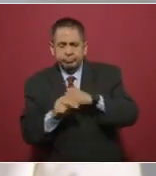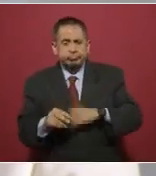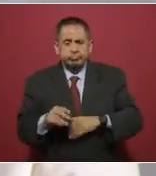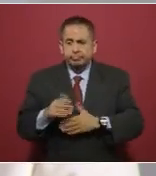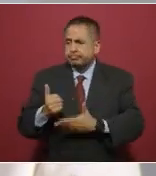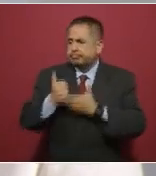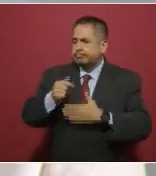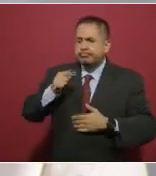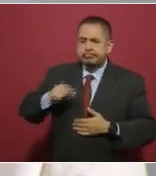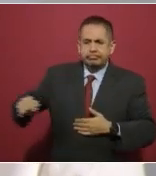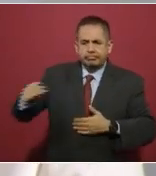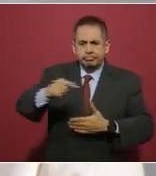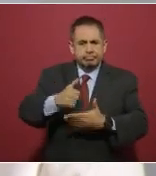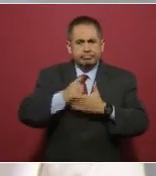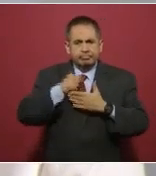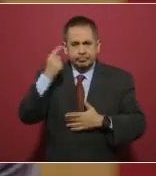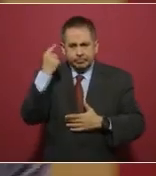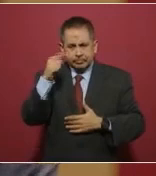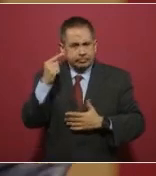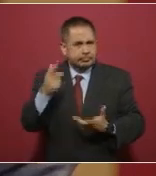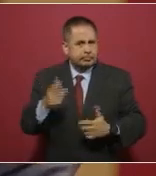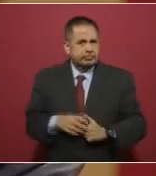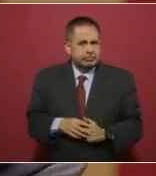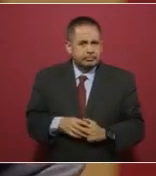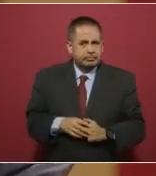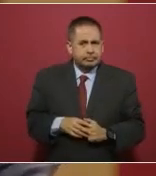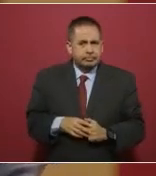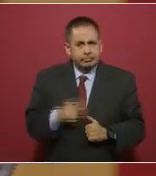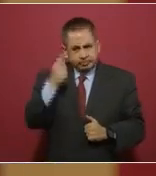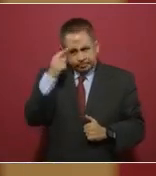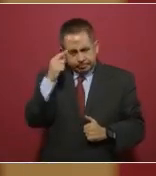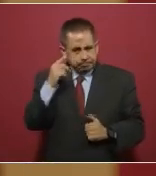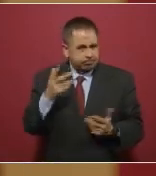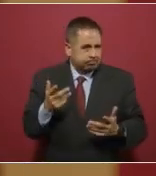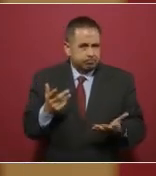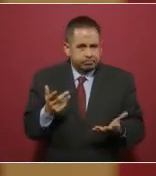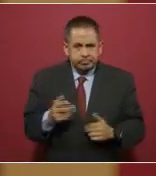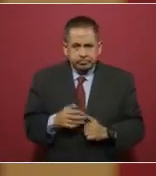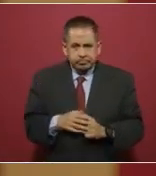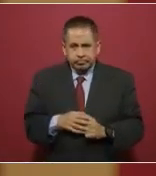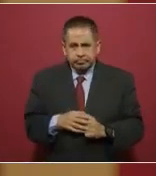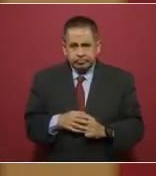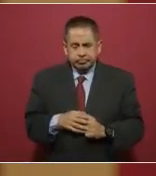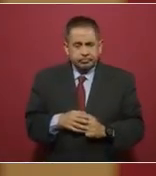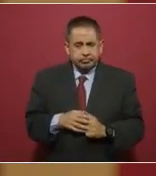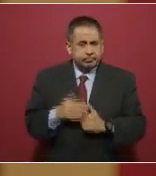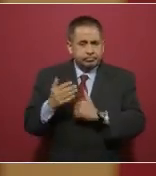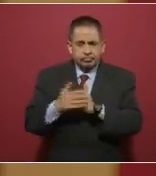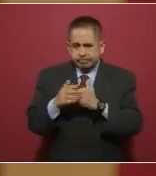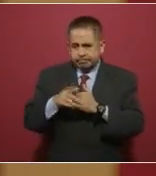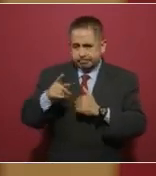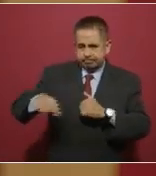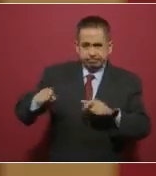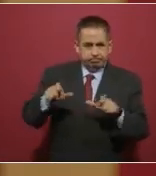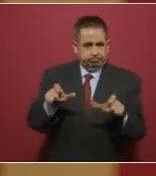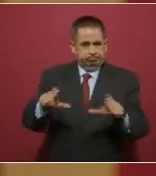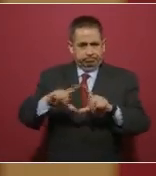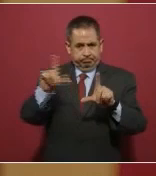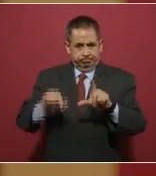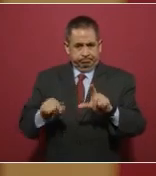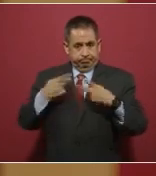ayuden para que se formen los elementos de la Guardia